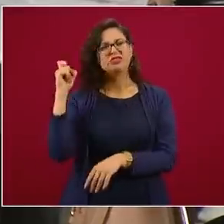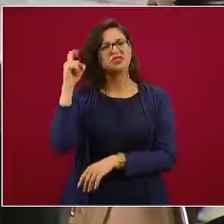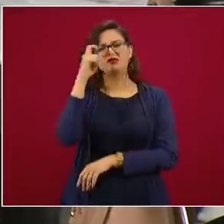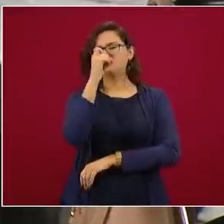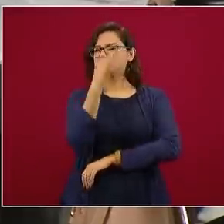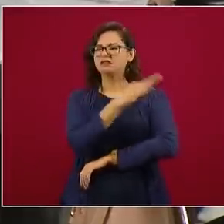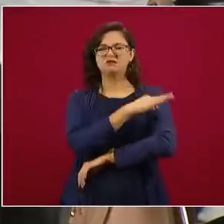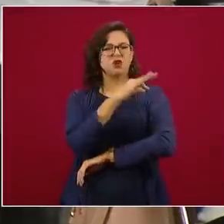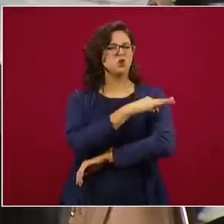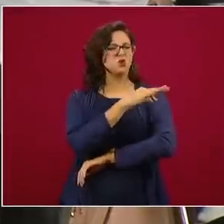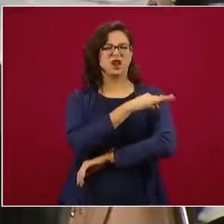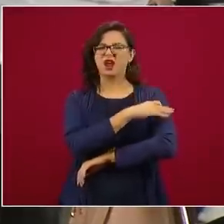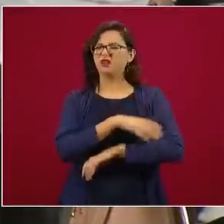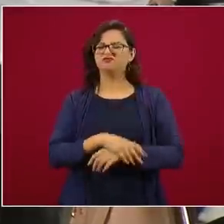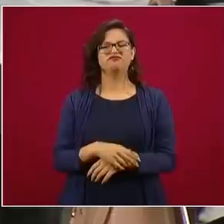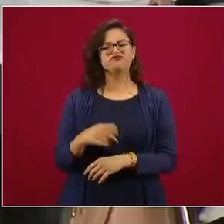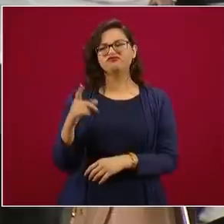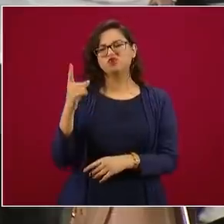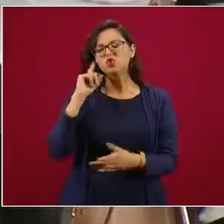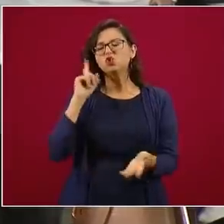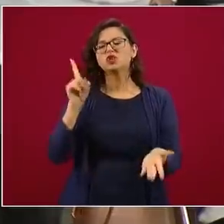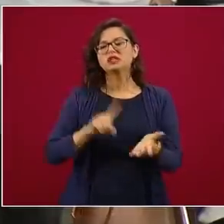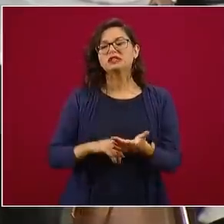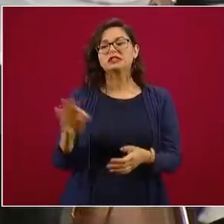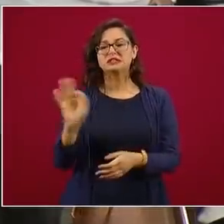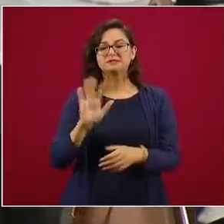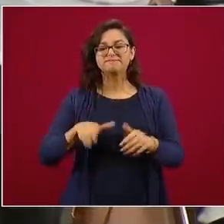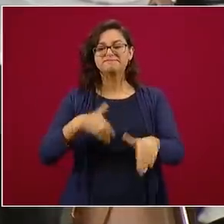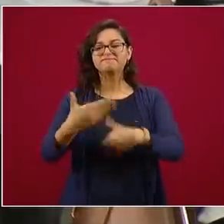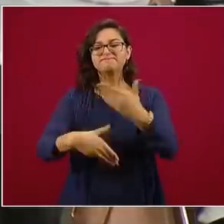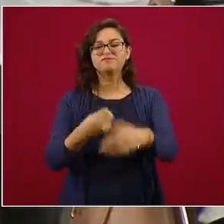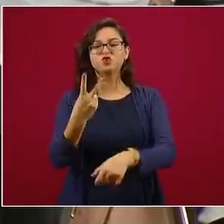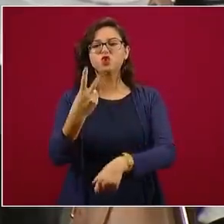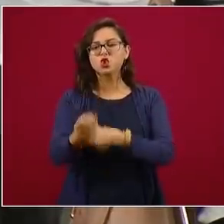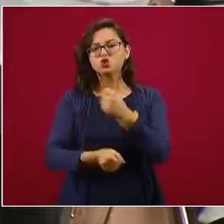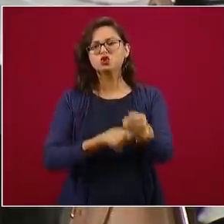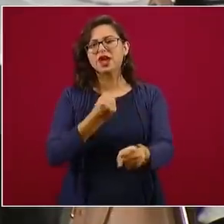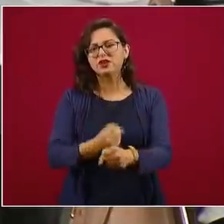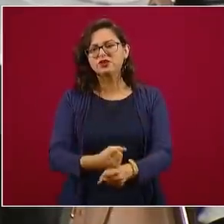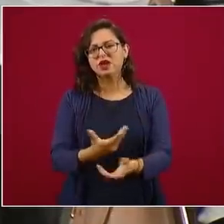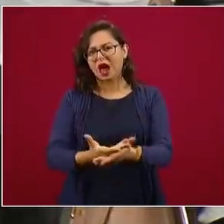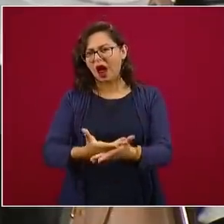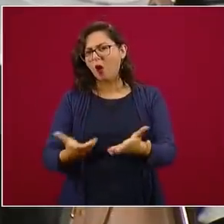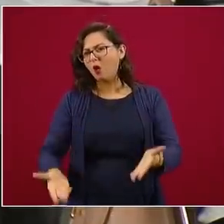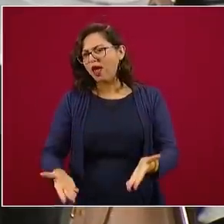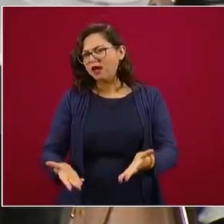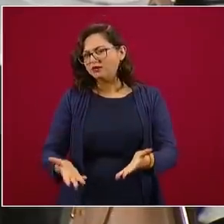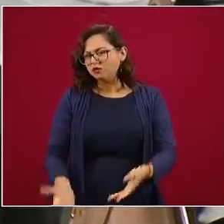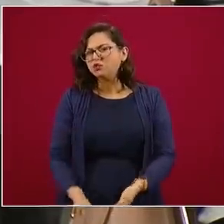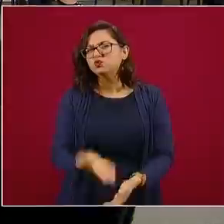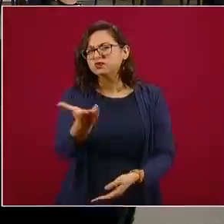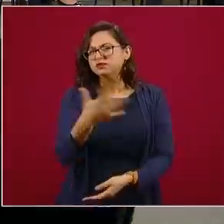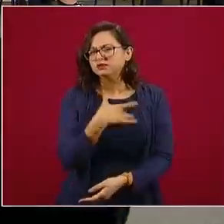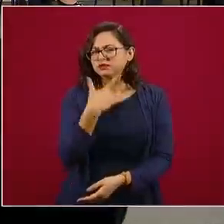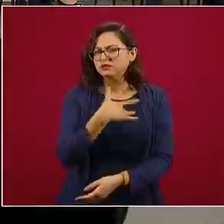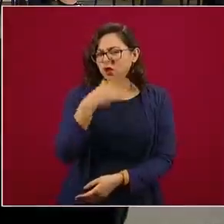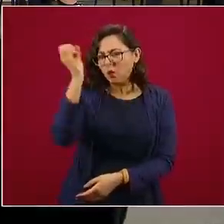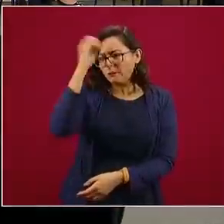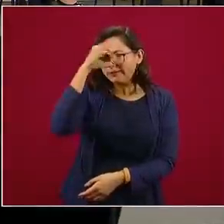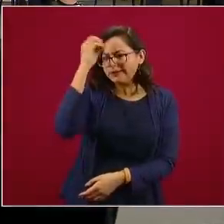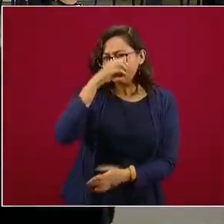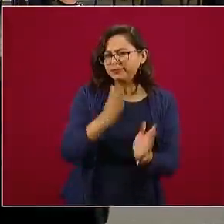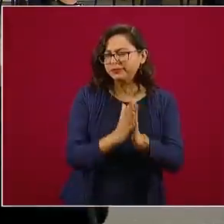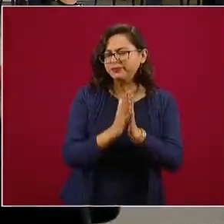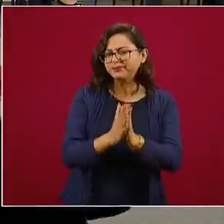y mencionaba que llegaría en al menos 2 años. Saber su opinión. Ahora sí, y también cuando he